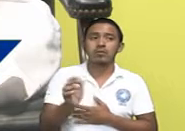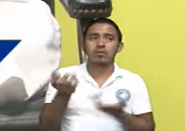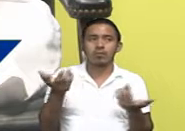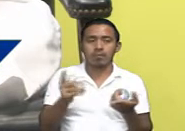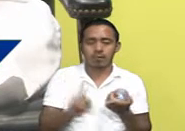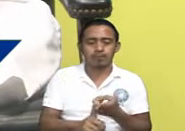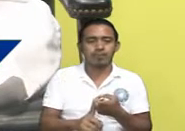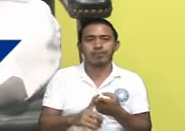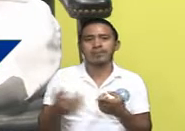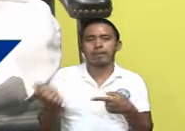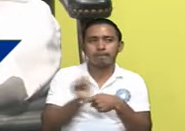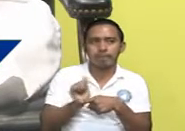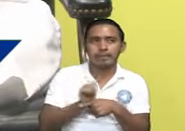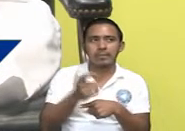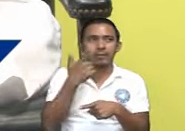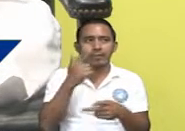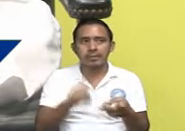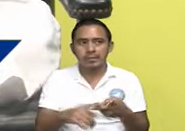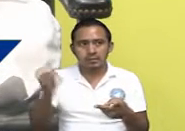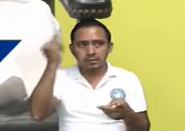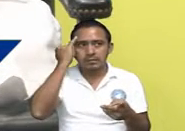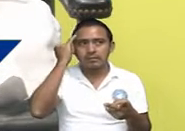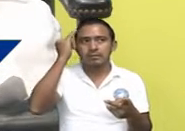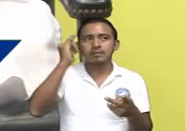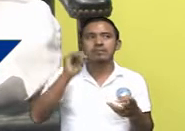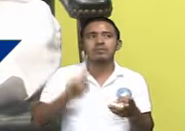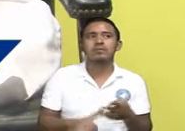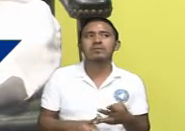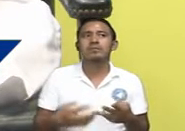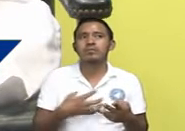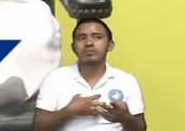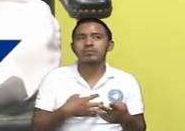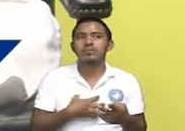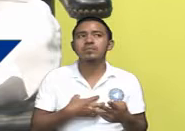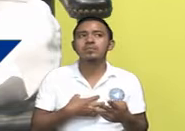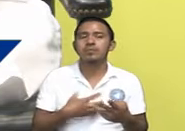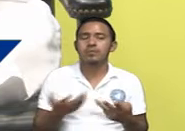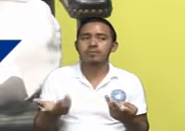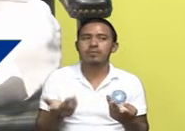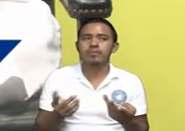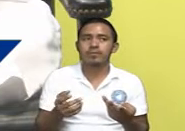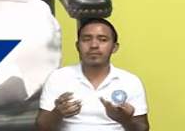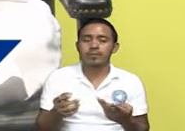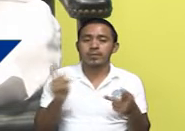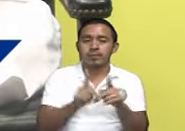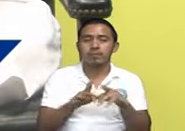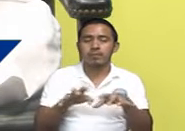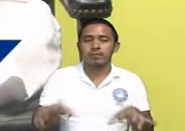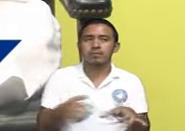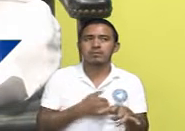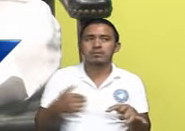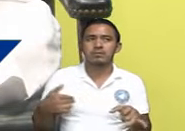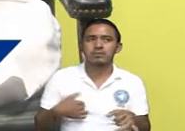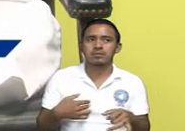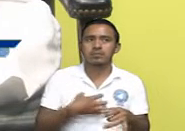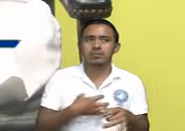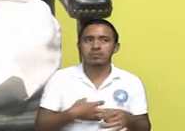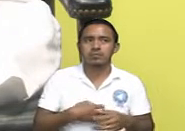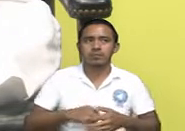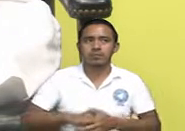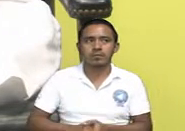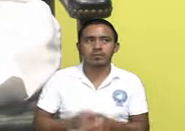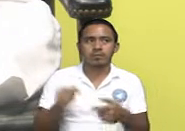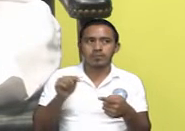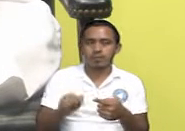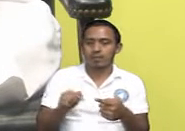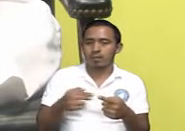los intentos, las ideas de querer morirse o matarse, como los planes que las personas puedan tener para querer consumir